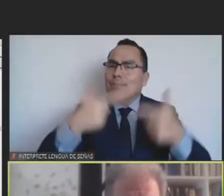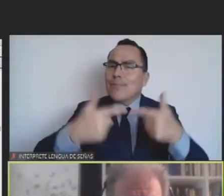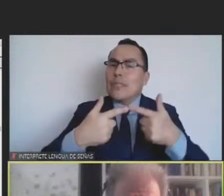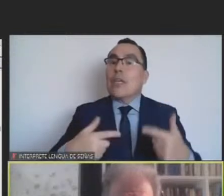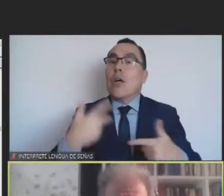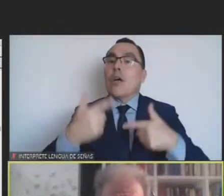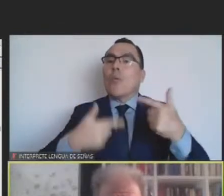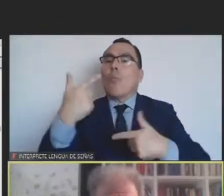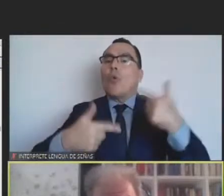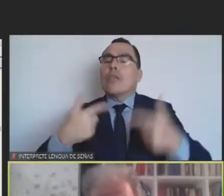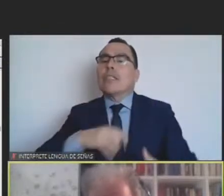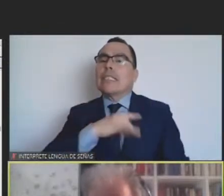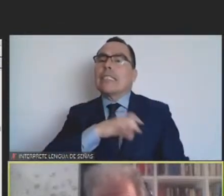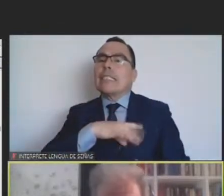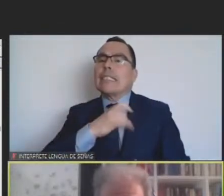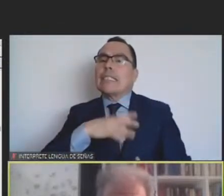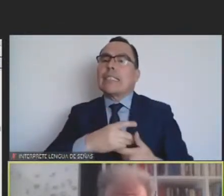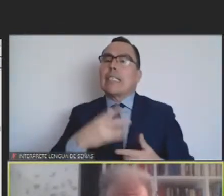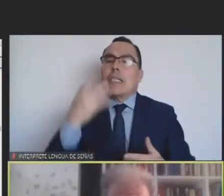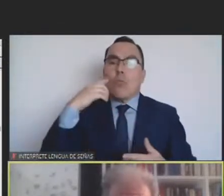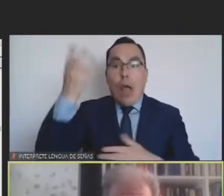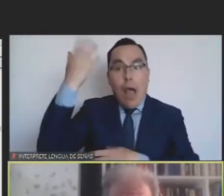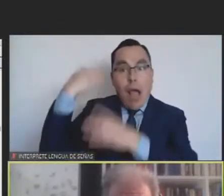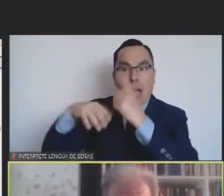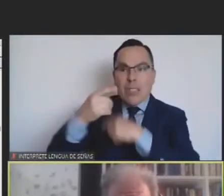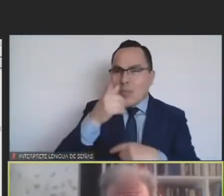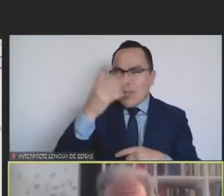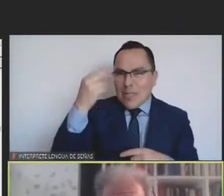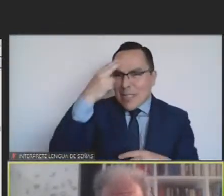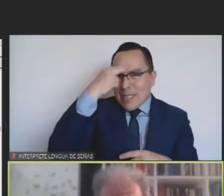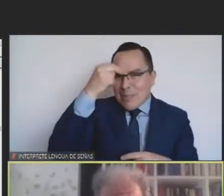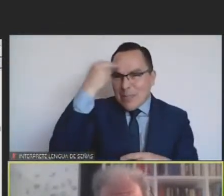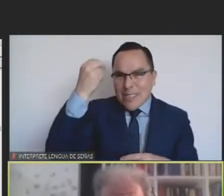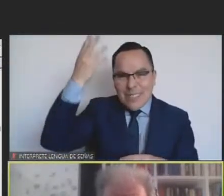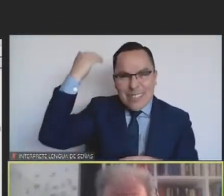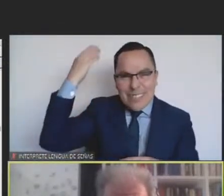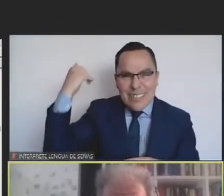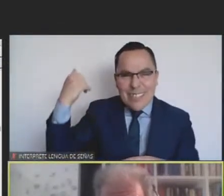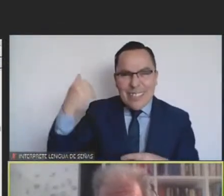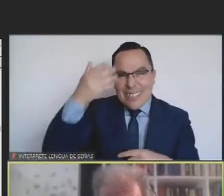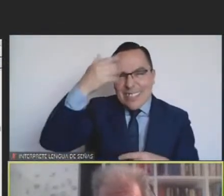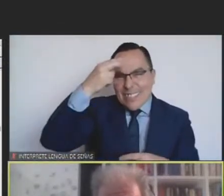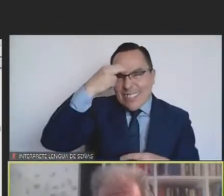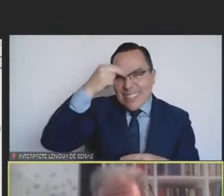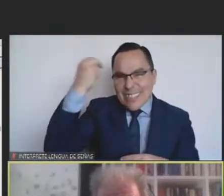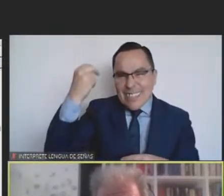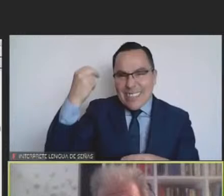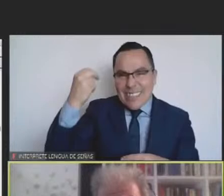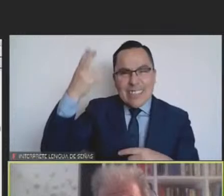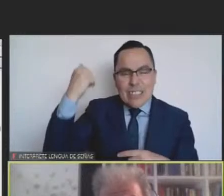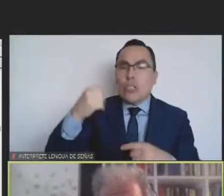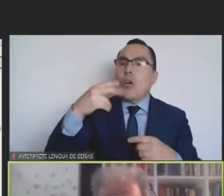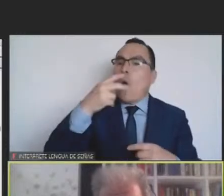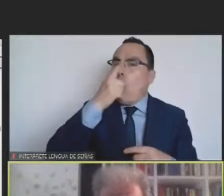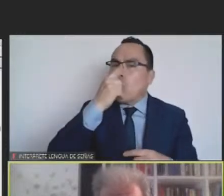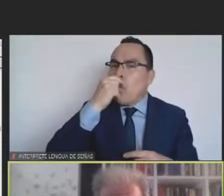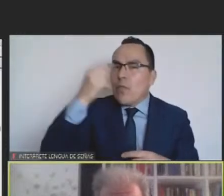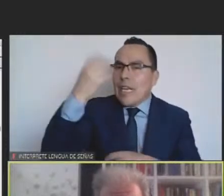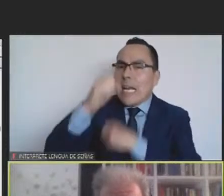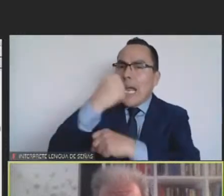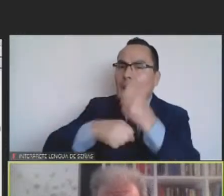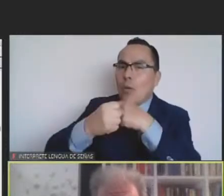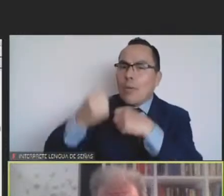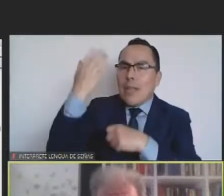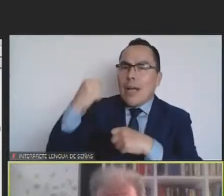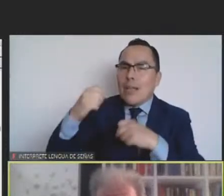chilena post-estallido social, ha sido que emerge en la derecha, o en la centro-derecha, el fenómeno de Mario Desbordes.